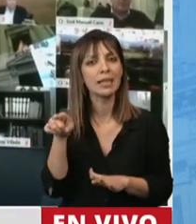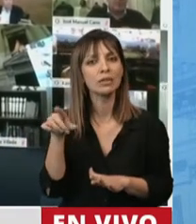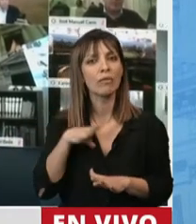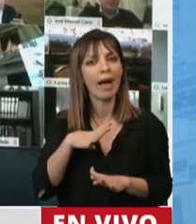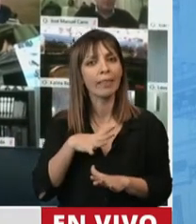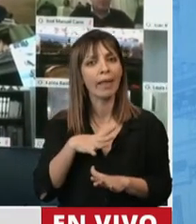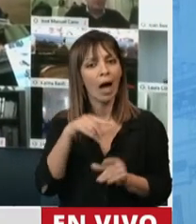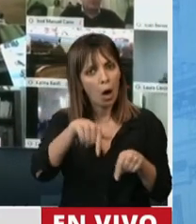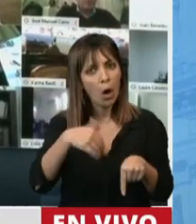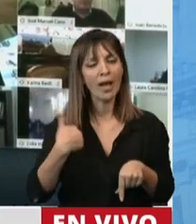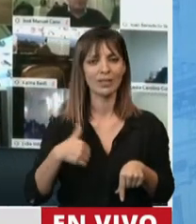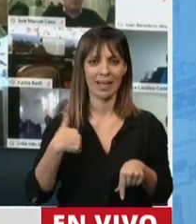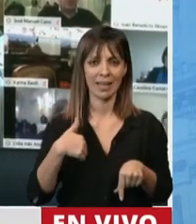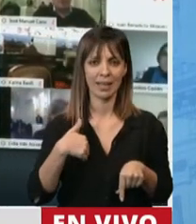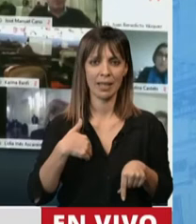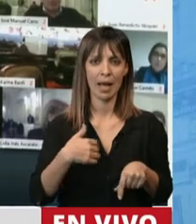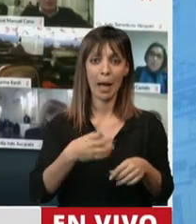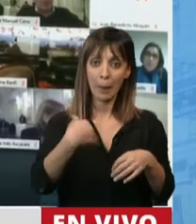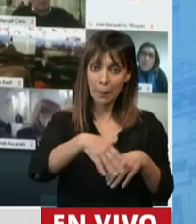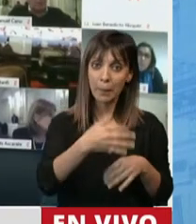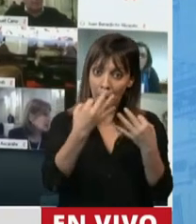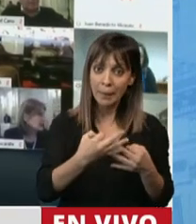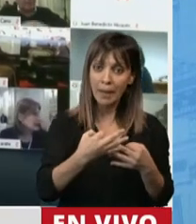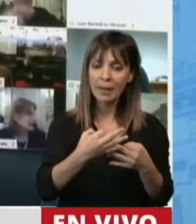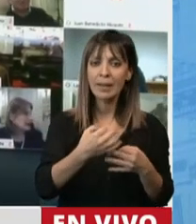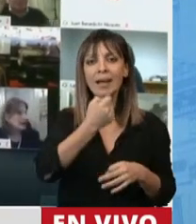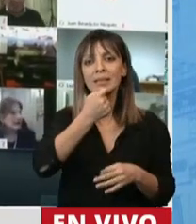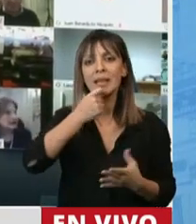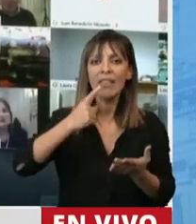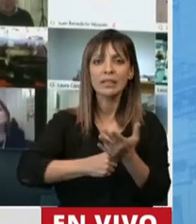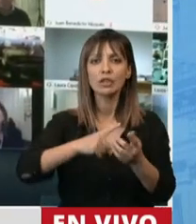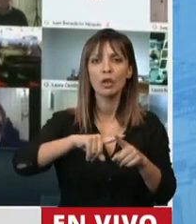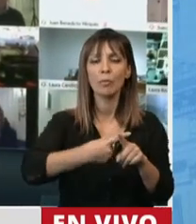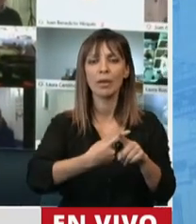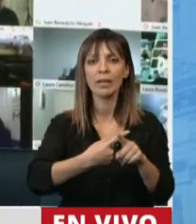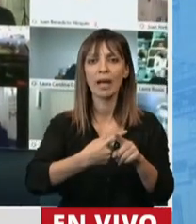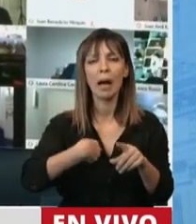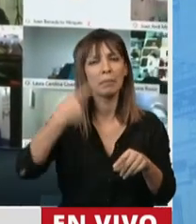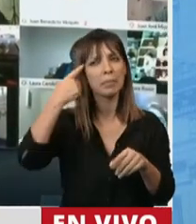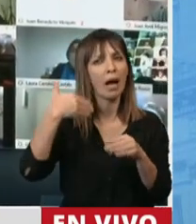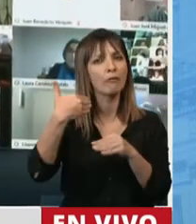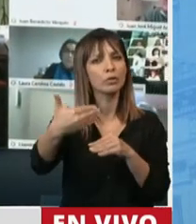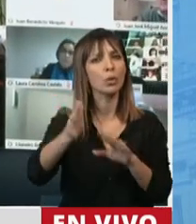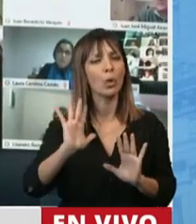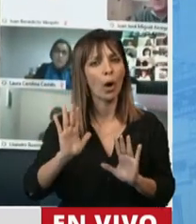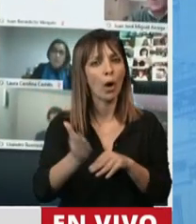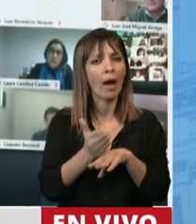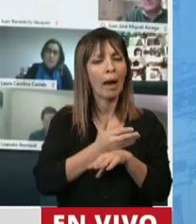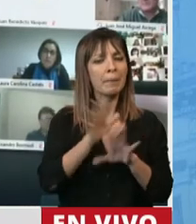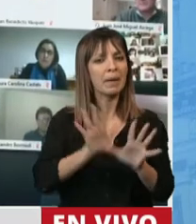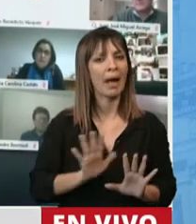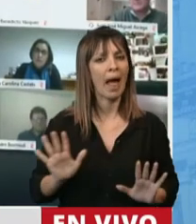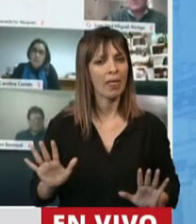que a los argentinos nos va bien cuando tenemos políticas que dan previsibilidad. Que dan previsibilidad